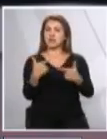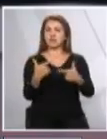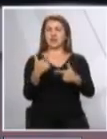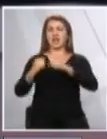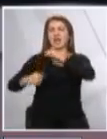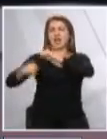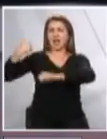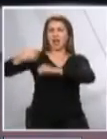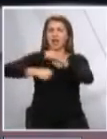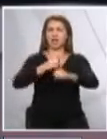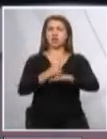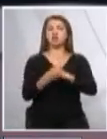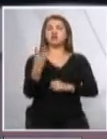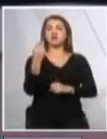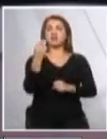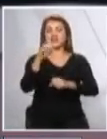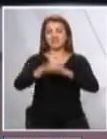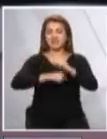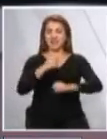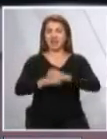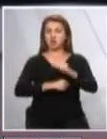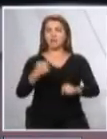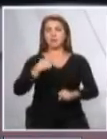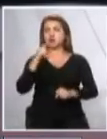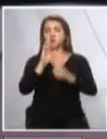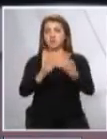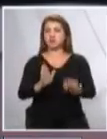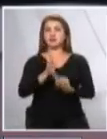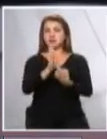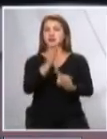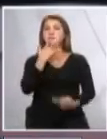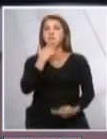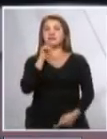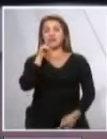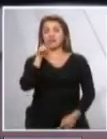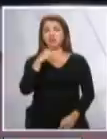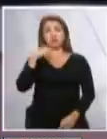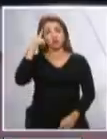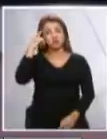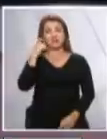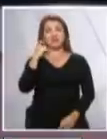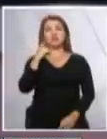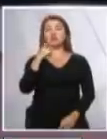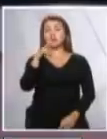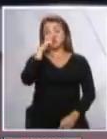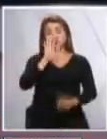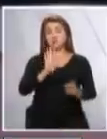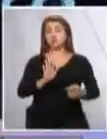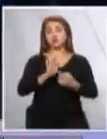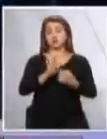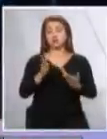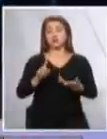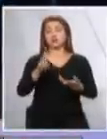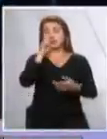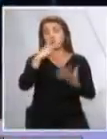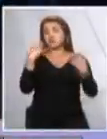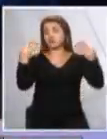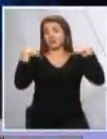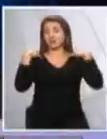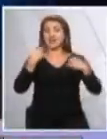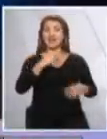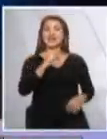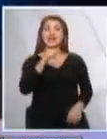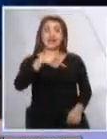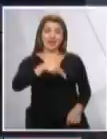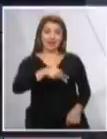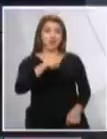muchos años. Soy militante política desde los 13 años. Y a mí no me representan las palabras de Edmundo Perelló. Me parece una irresponsabilidad. ¿Hernán? Yo creo